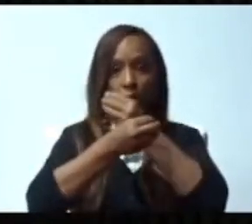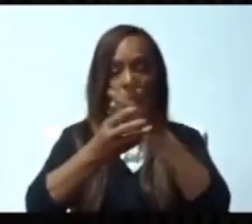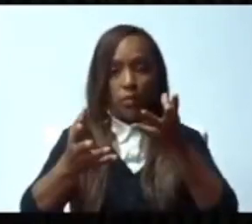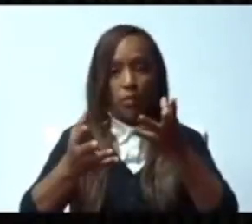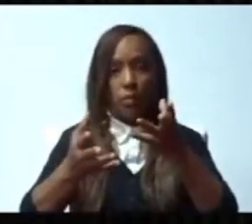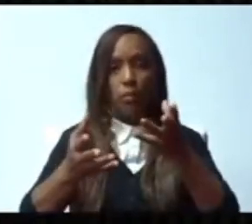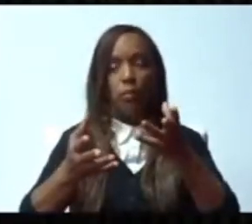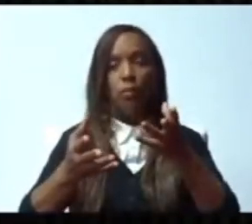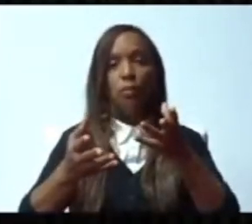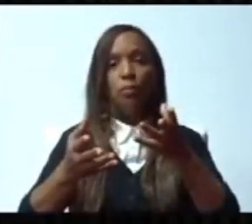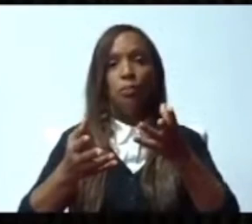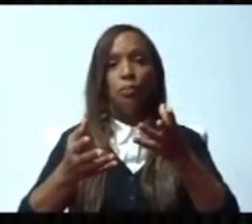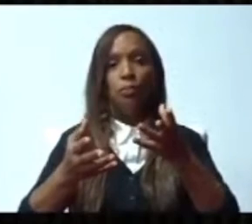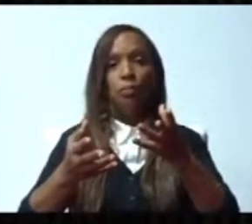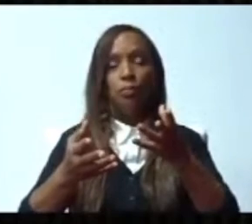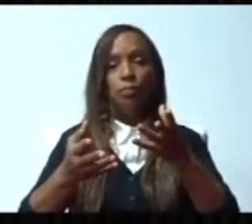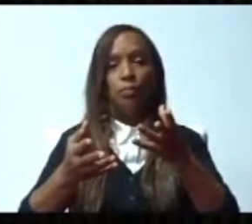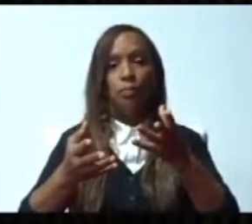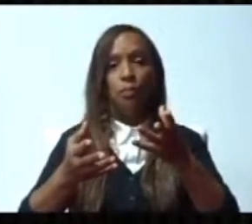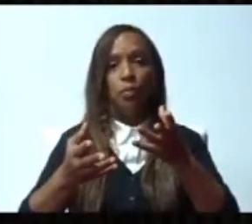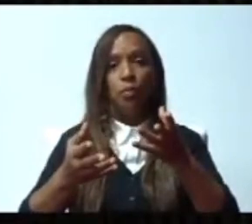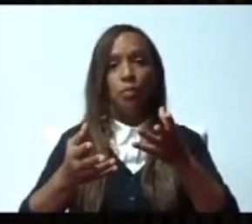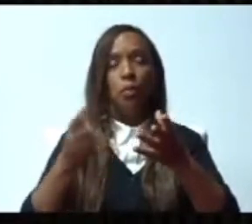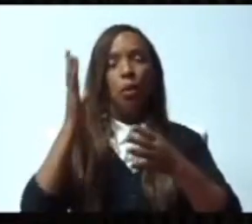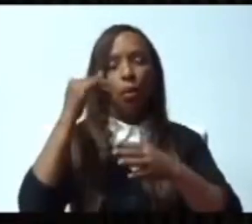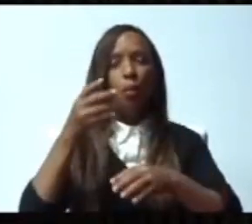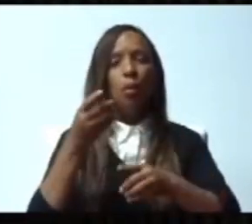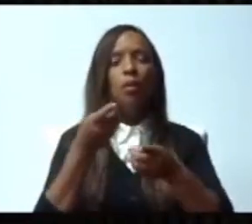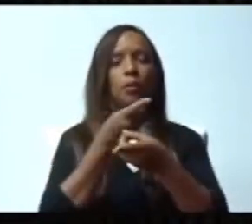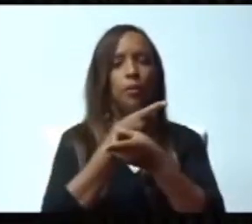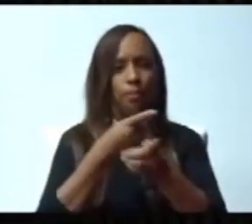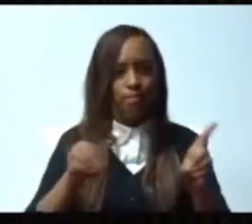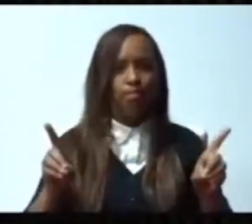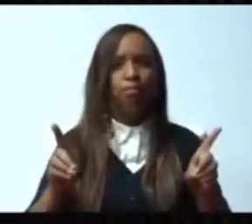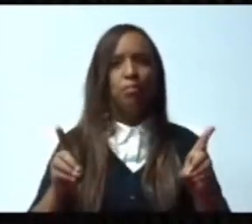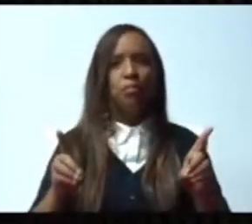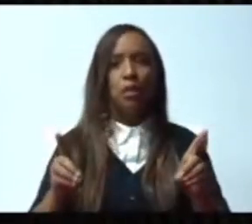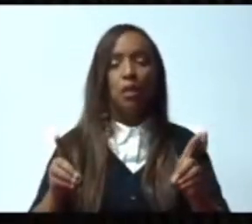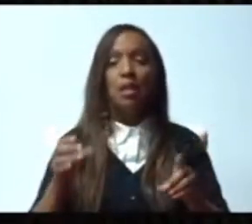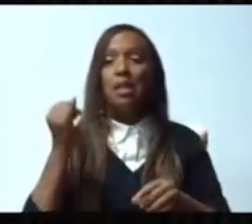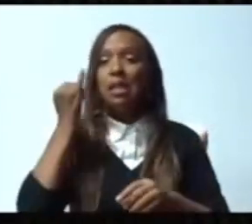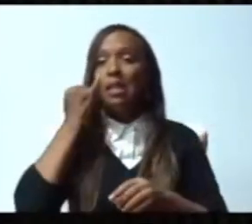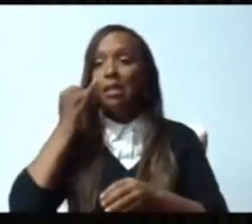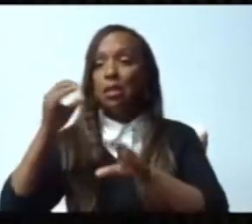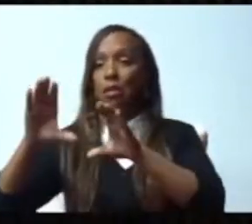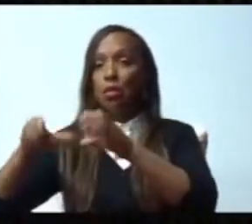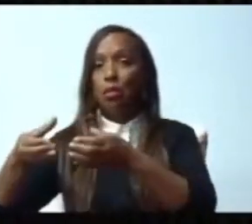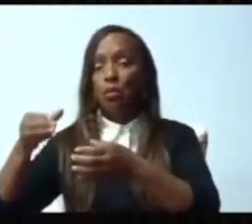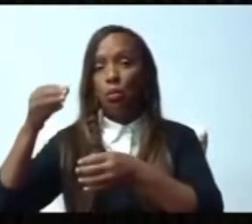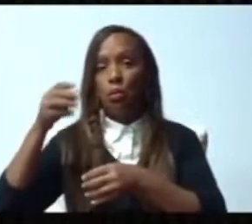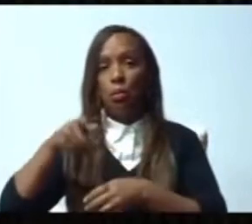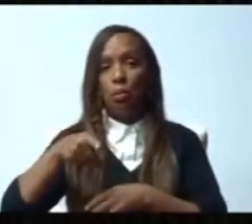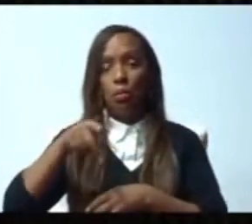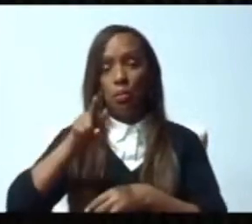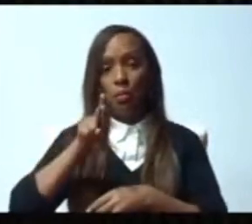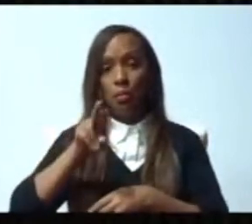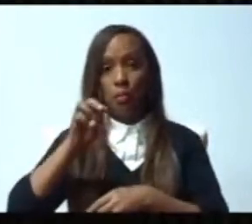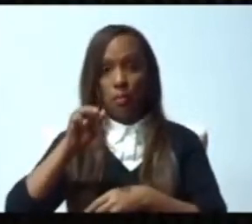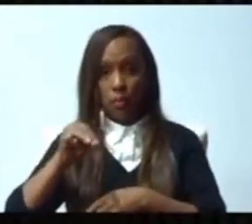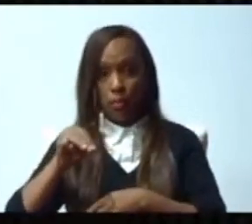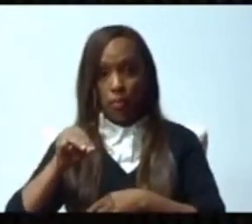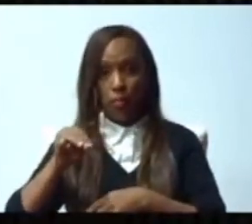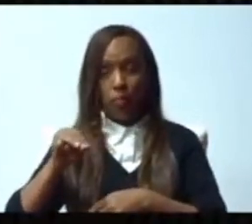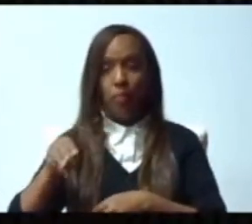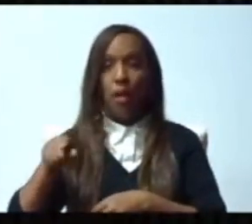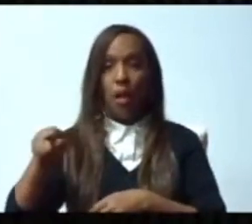lanzarnos bombas lacrimógenas una vez más Si los partidos de oposición nos unificamos para protestar por